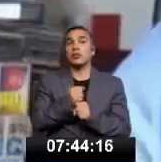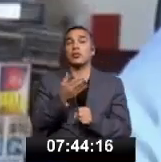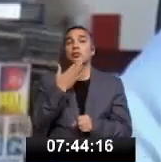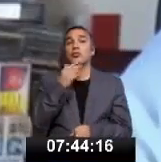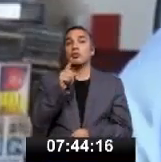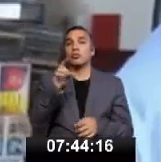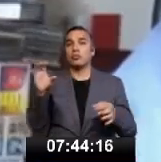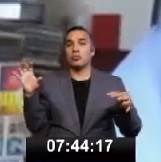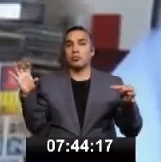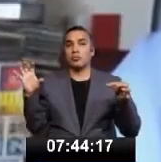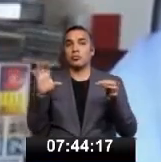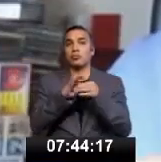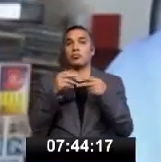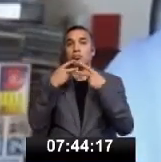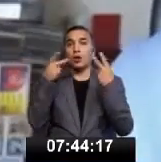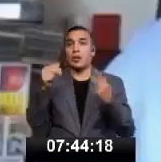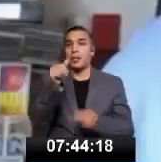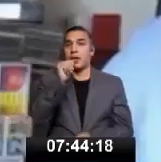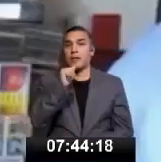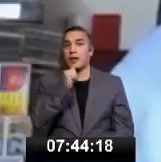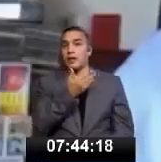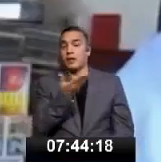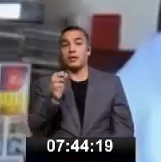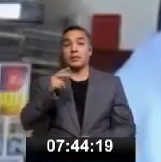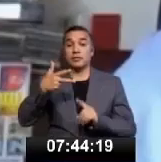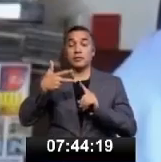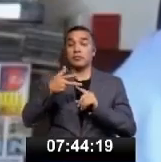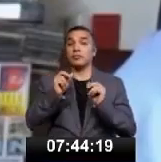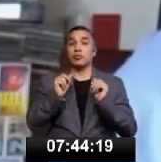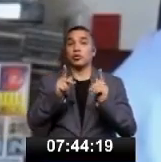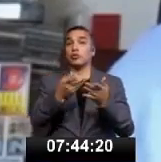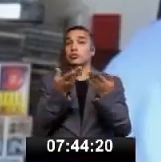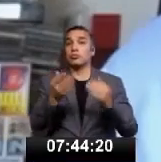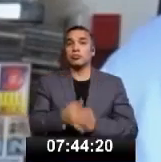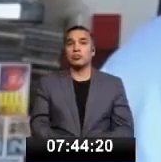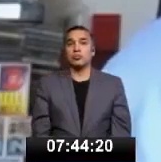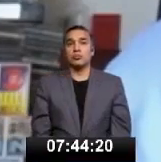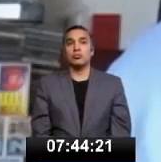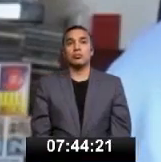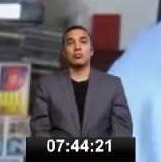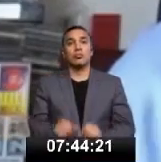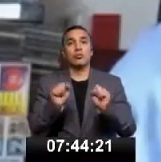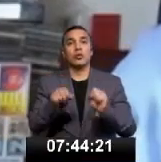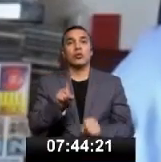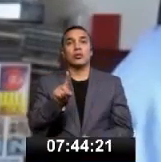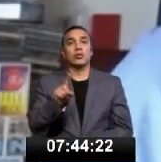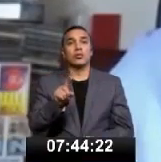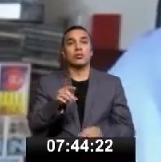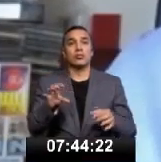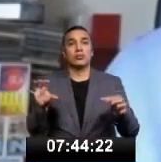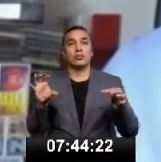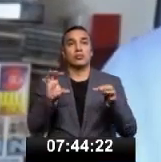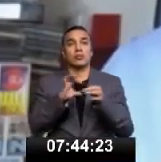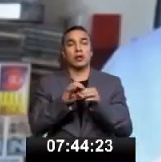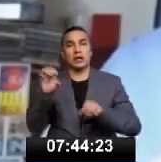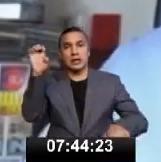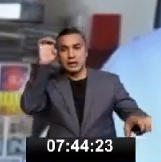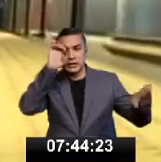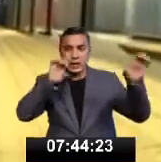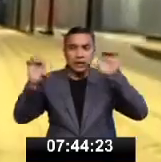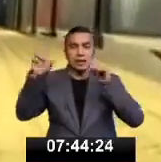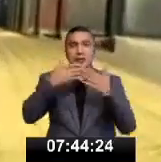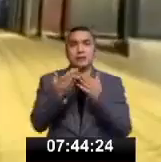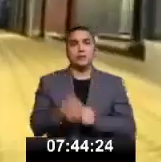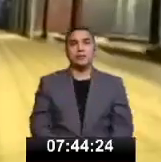una alianza público-privada. Y la tercera opción, que sería la posibilidad de una alianza